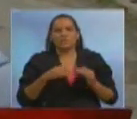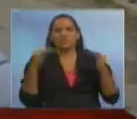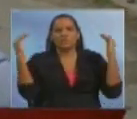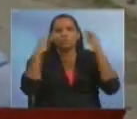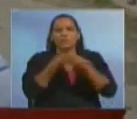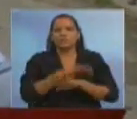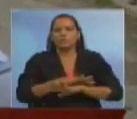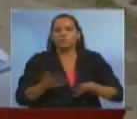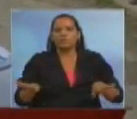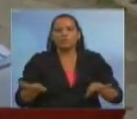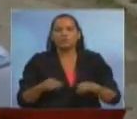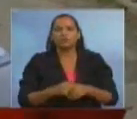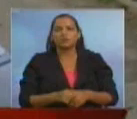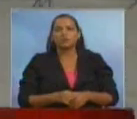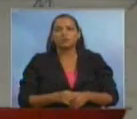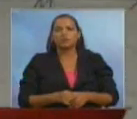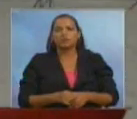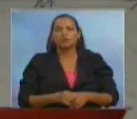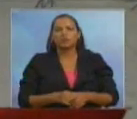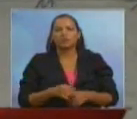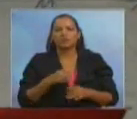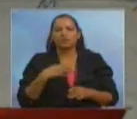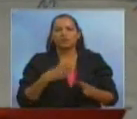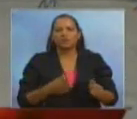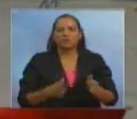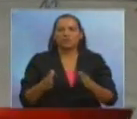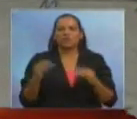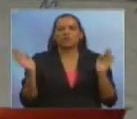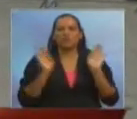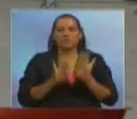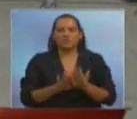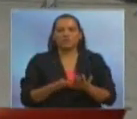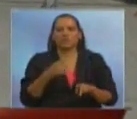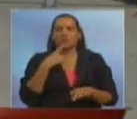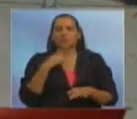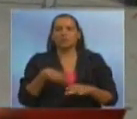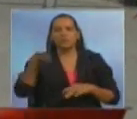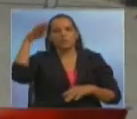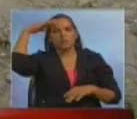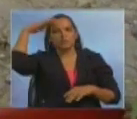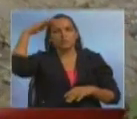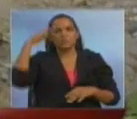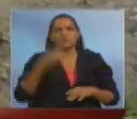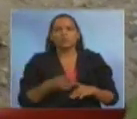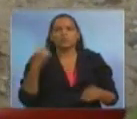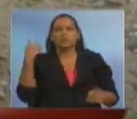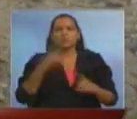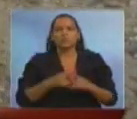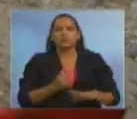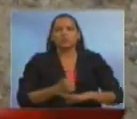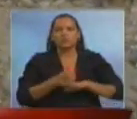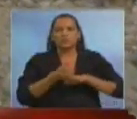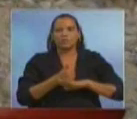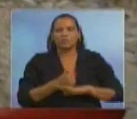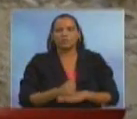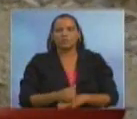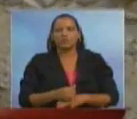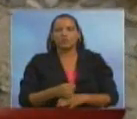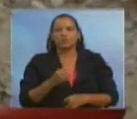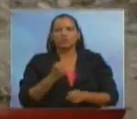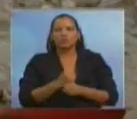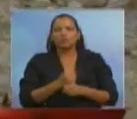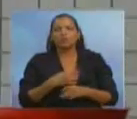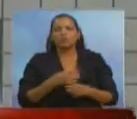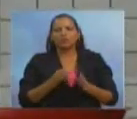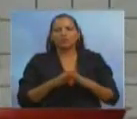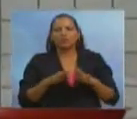se va y nos deja como ya estamos, incomunicados. La vía permanecerá cerrada por parte de la Policía Nacional hasta que las autoridades pertinentes